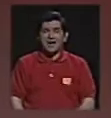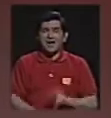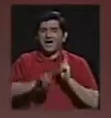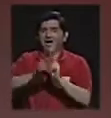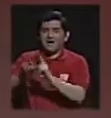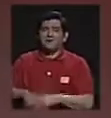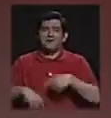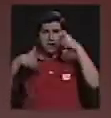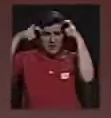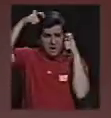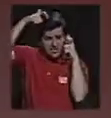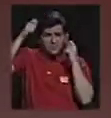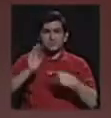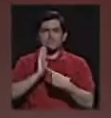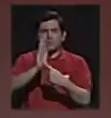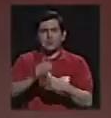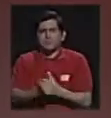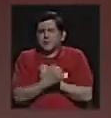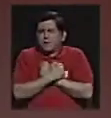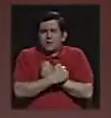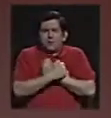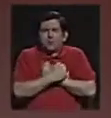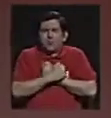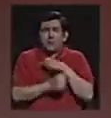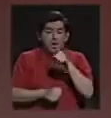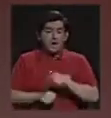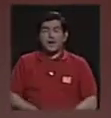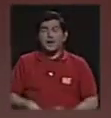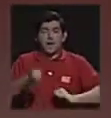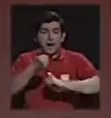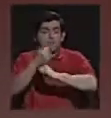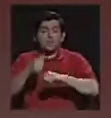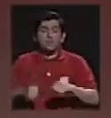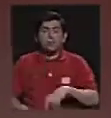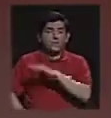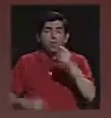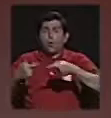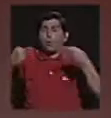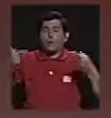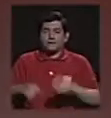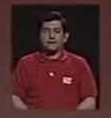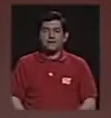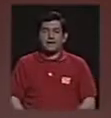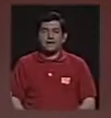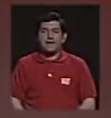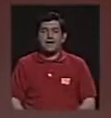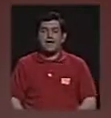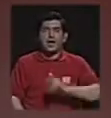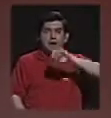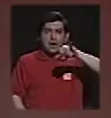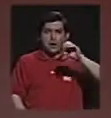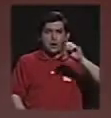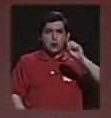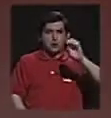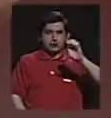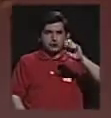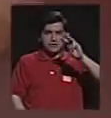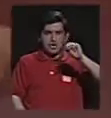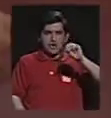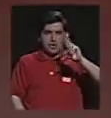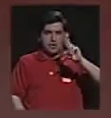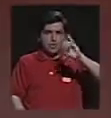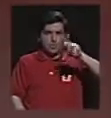Chávez reflejan la pasión que el tipo despertaba a favor y en contra. Sí, sí. Pepe Mujica en Uruguay es muy